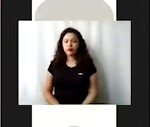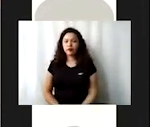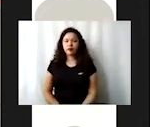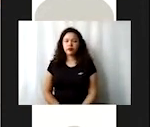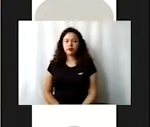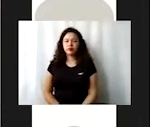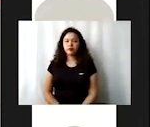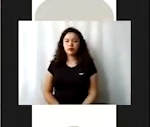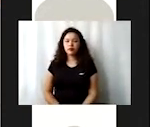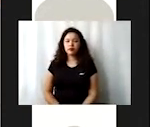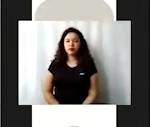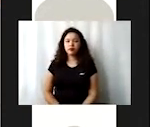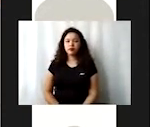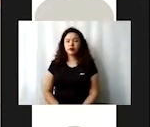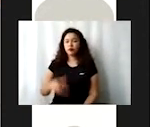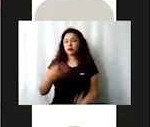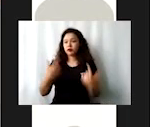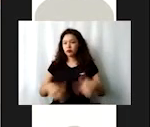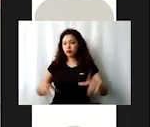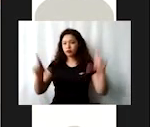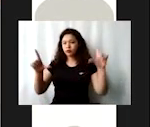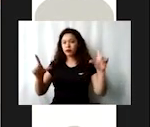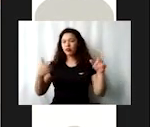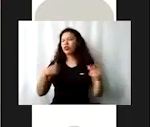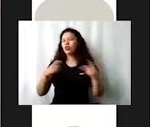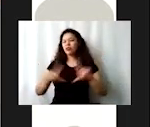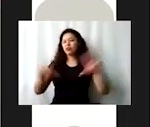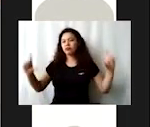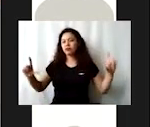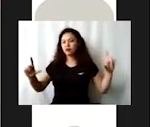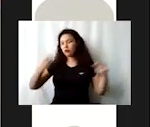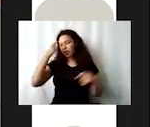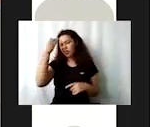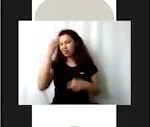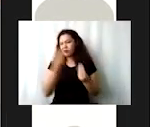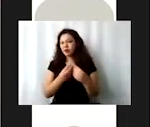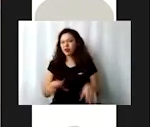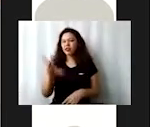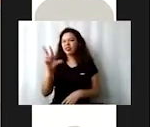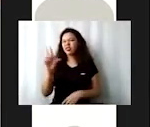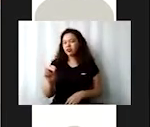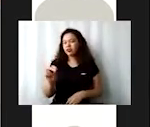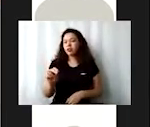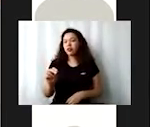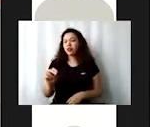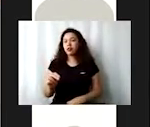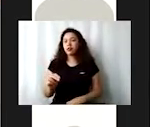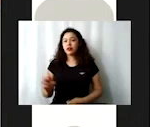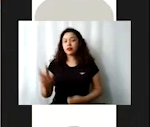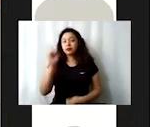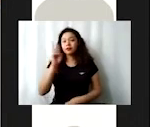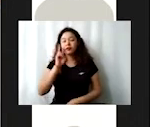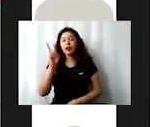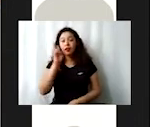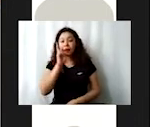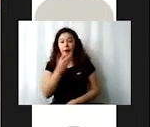Esto que ustedes están observando, no lo voy a ampliar para no perder más tiempo, pero aquí ustedes pueden observar ya